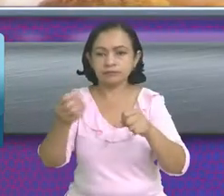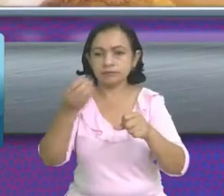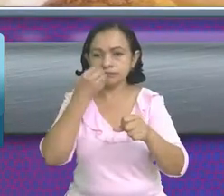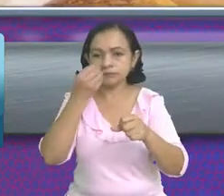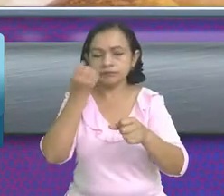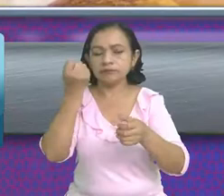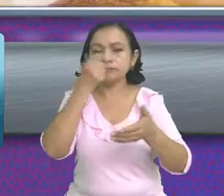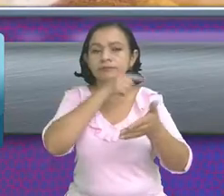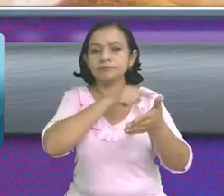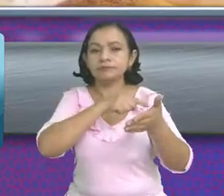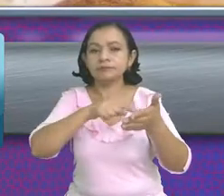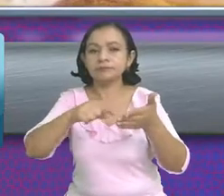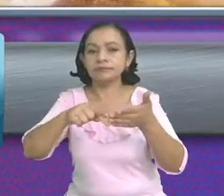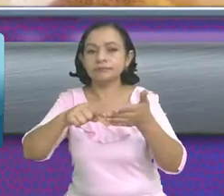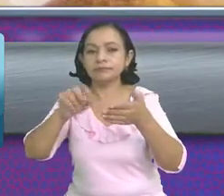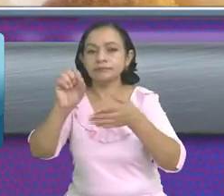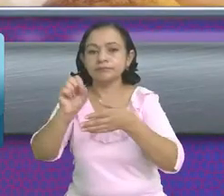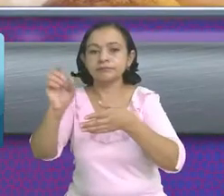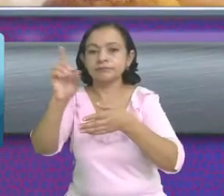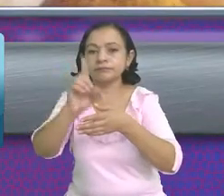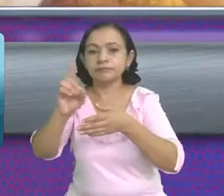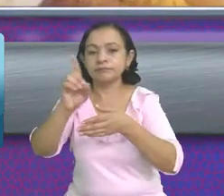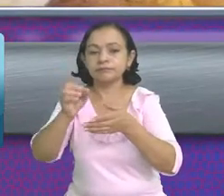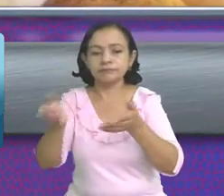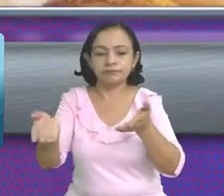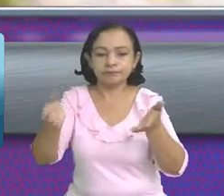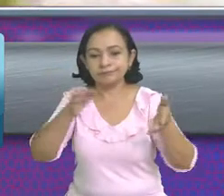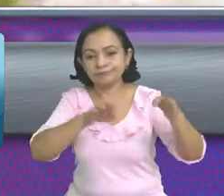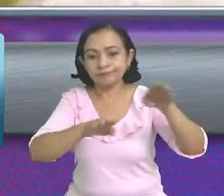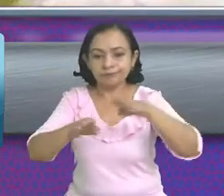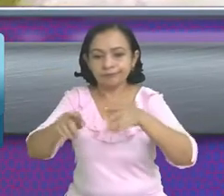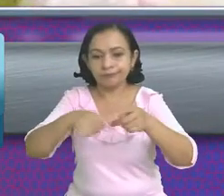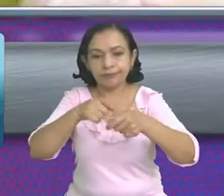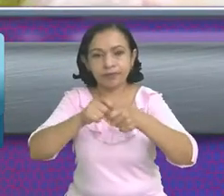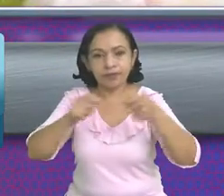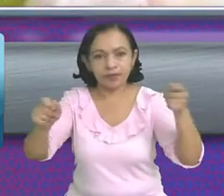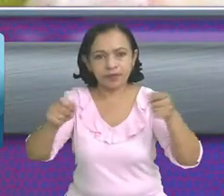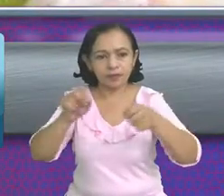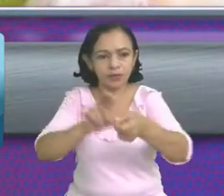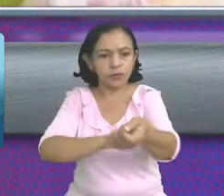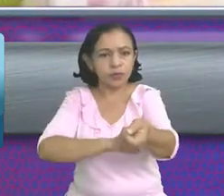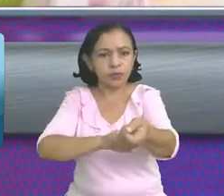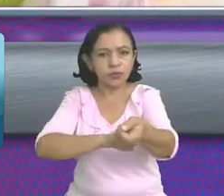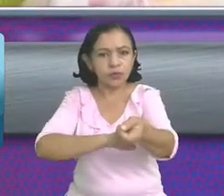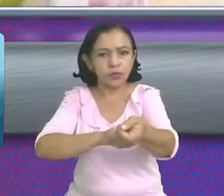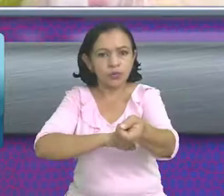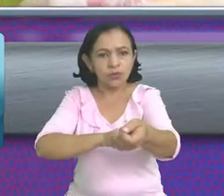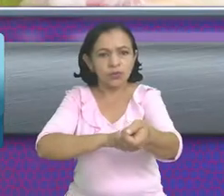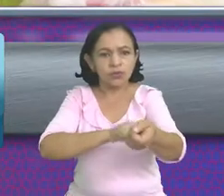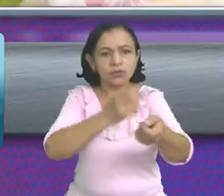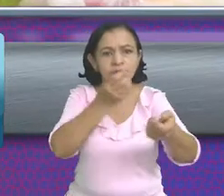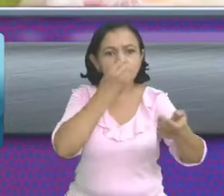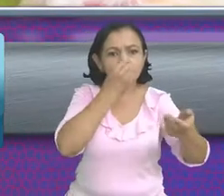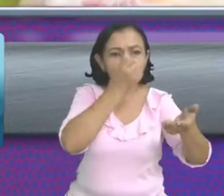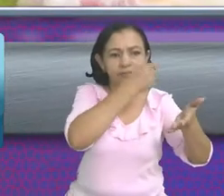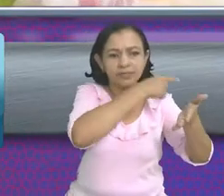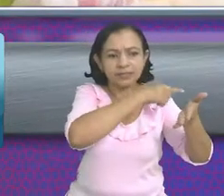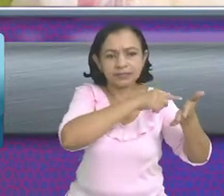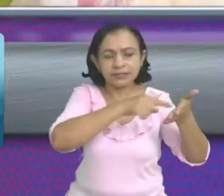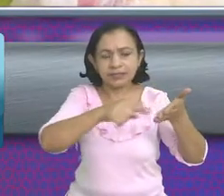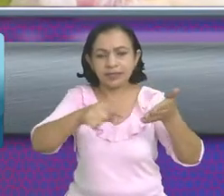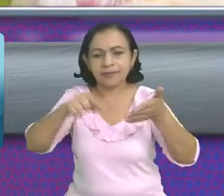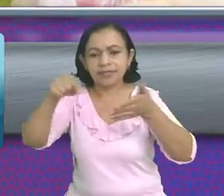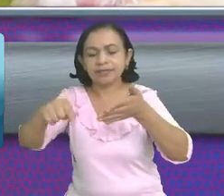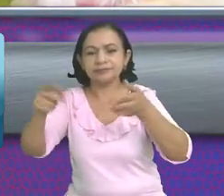una semana y el fin de semana te comes una catamala y siendo diabético, o sea, rompes todo lo que habías logrado en toda